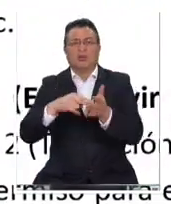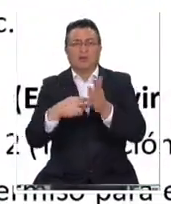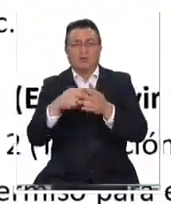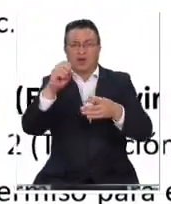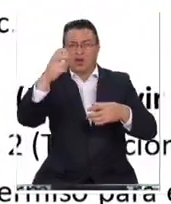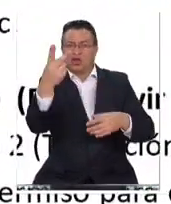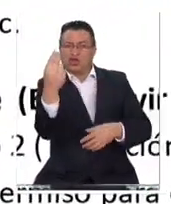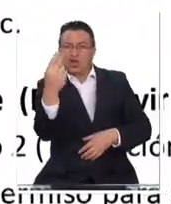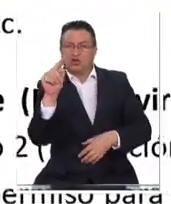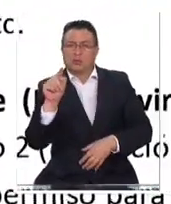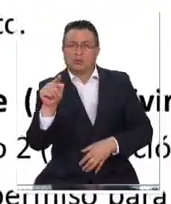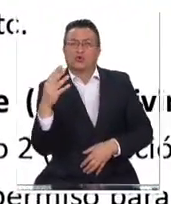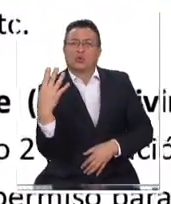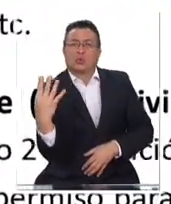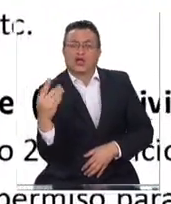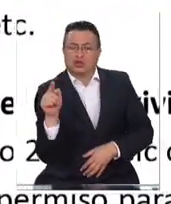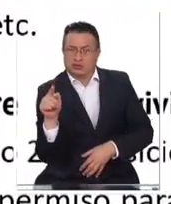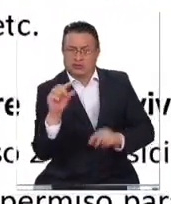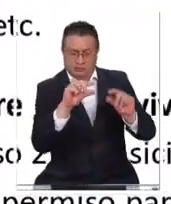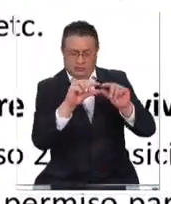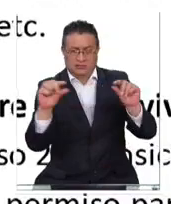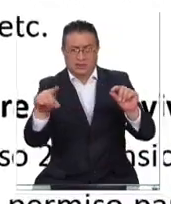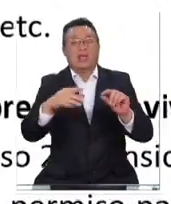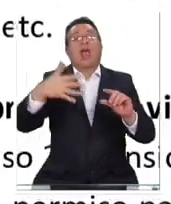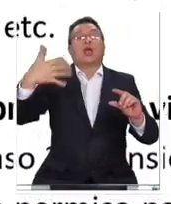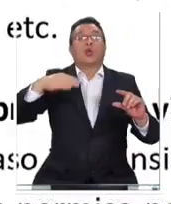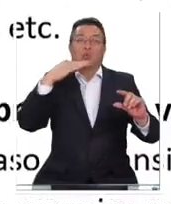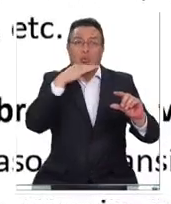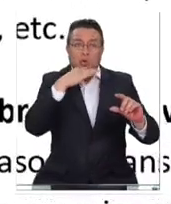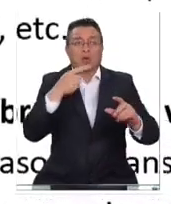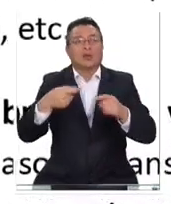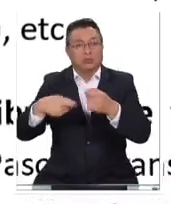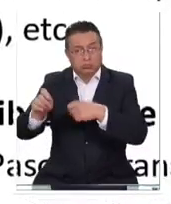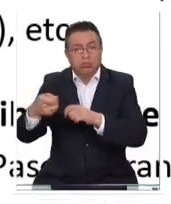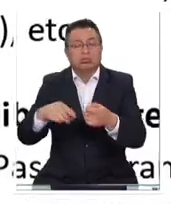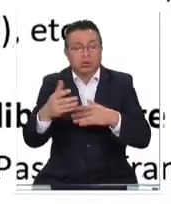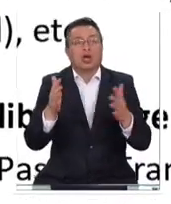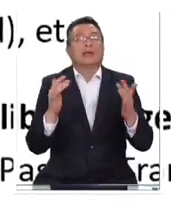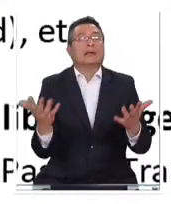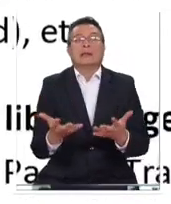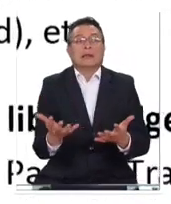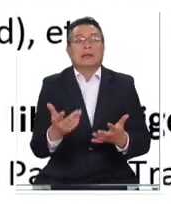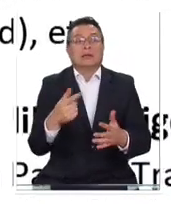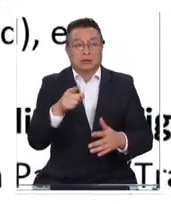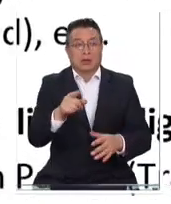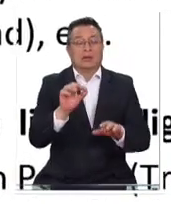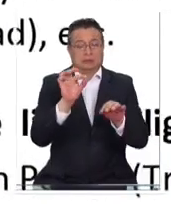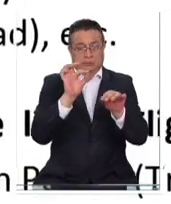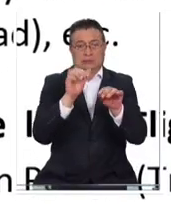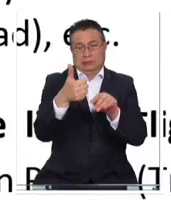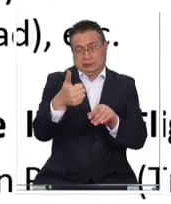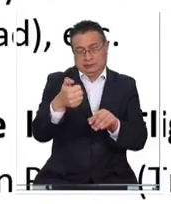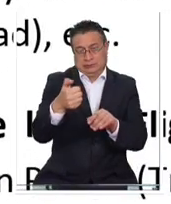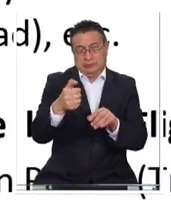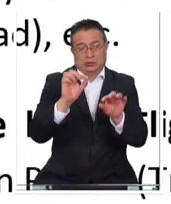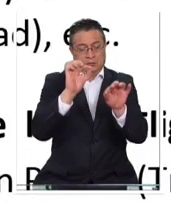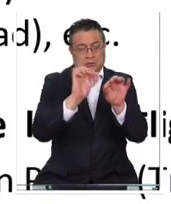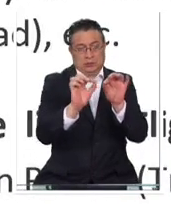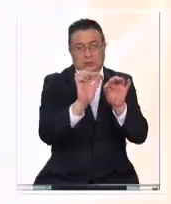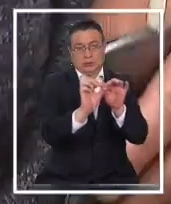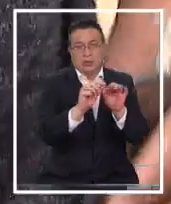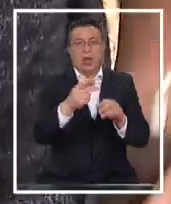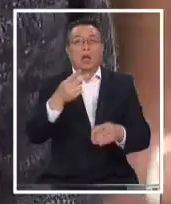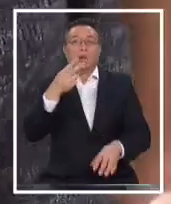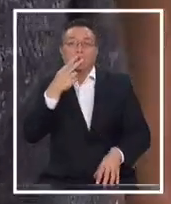inciso 12.4, que entre los bienes esenciales de uso doméstico considera los encendedores y el tabaco,